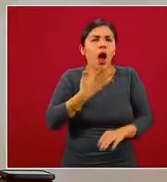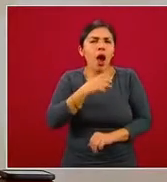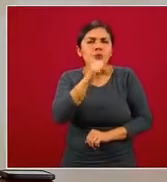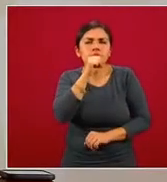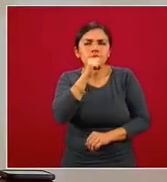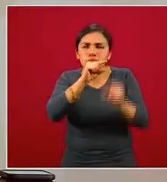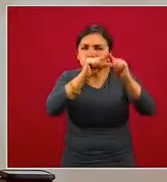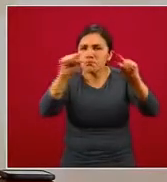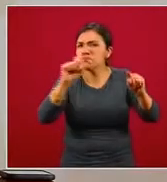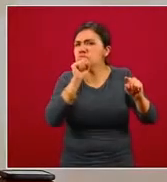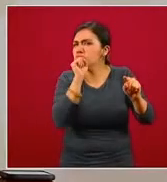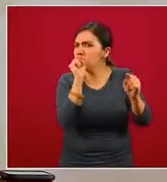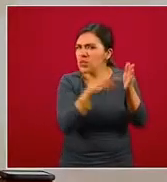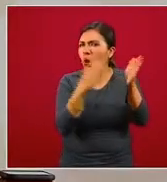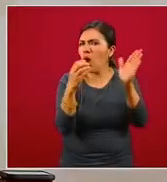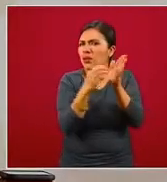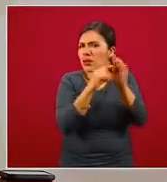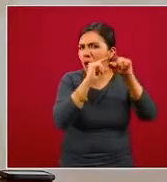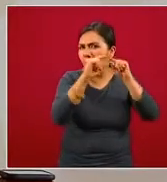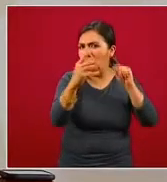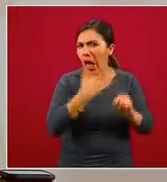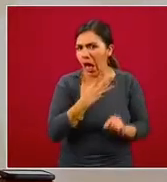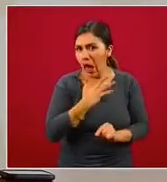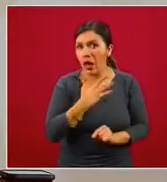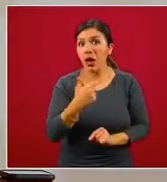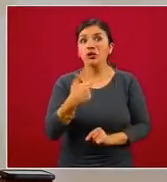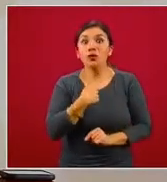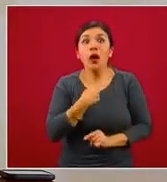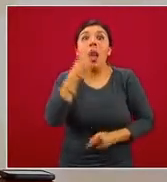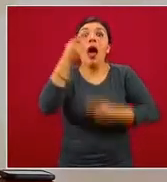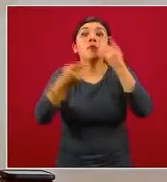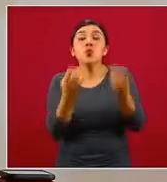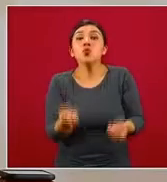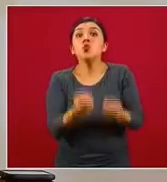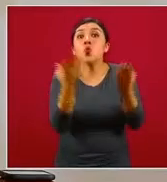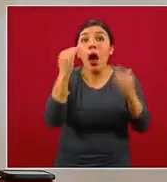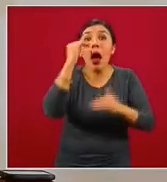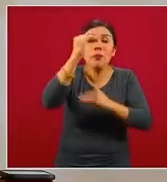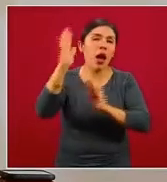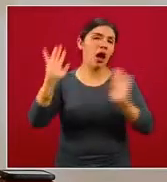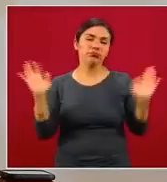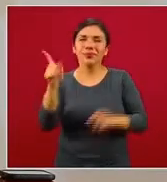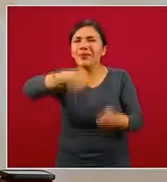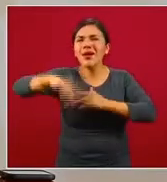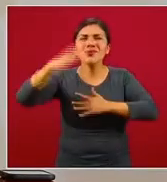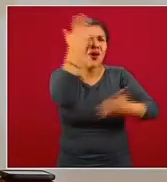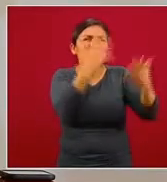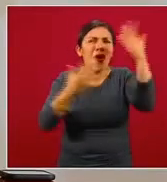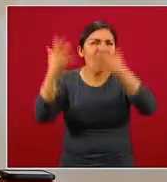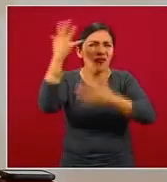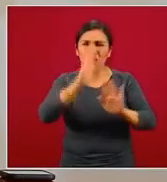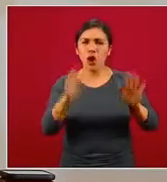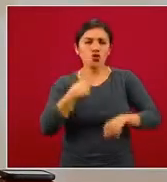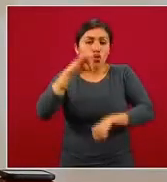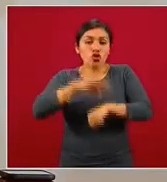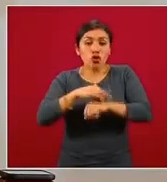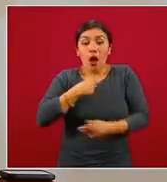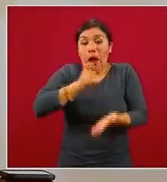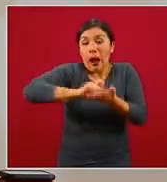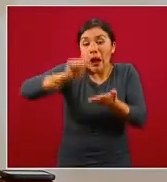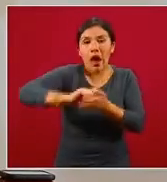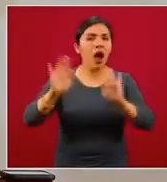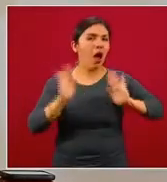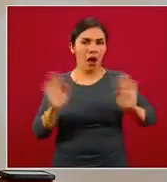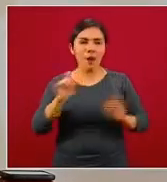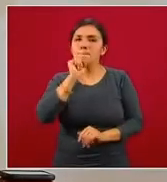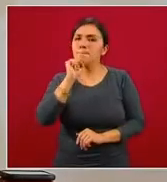paracetamol. propia etiqueta. Of course, the No quisiera hablar doses, de the dosis dosage, you can específicas usually porque find it on the confusión como label si esto fuera una of the receta medication. en la But propia